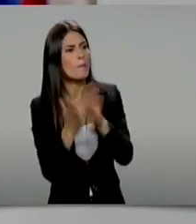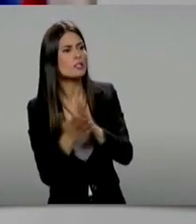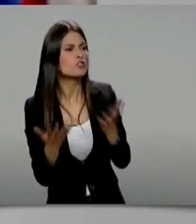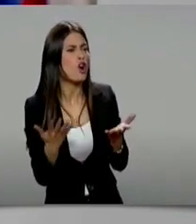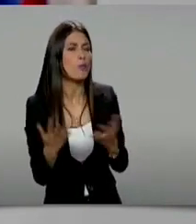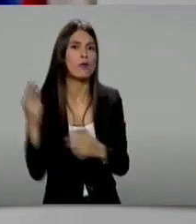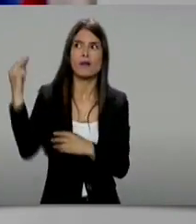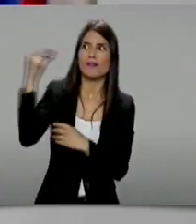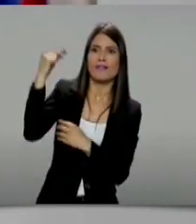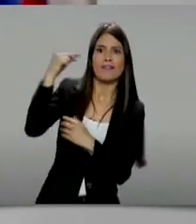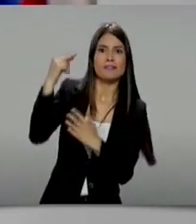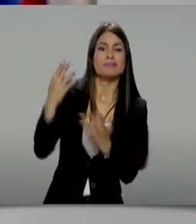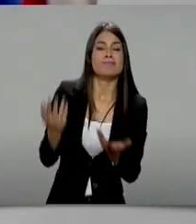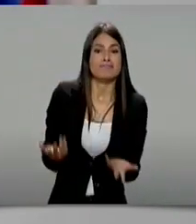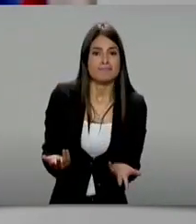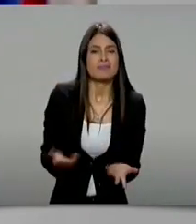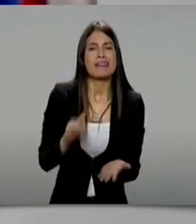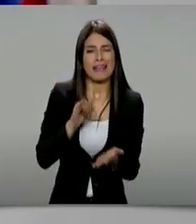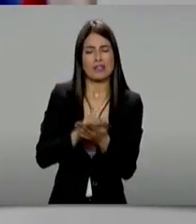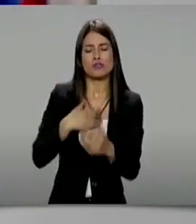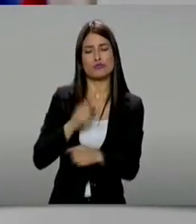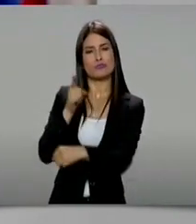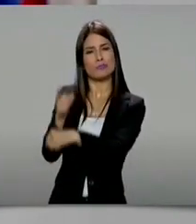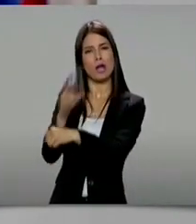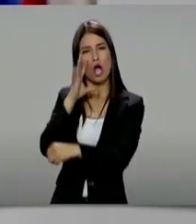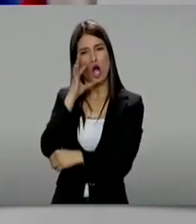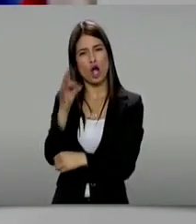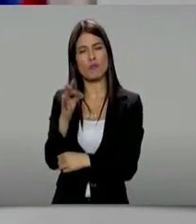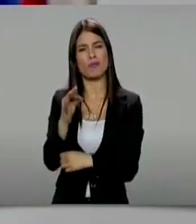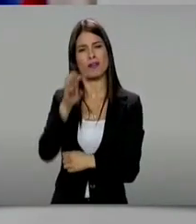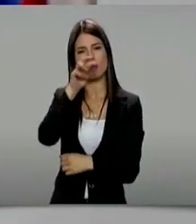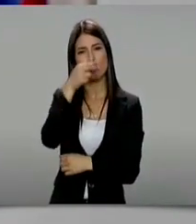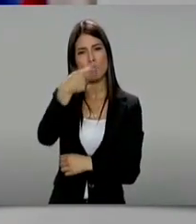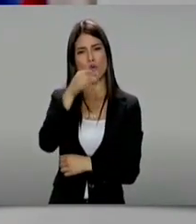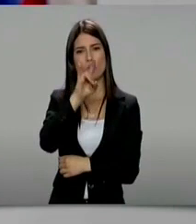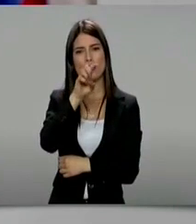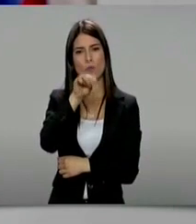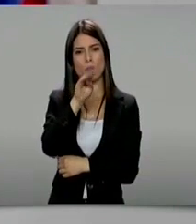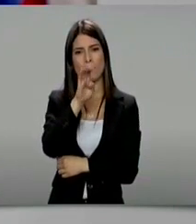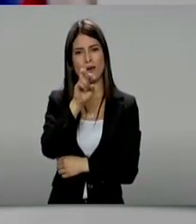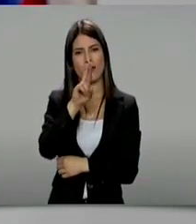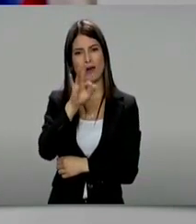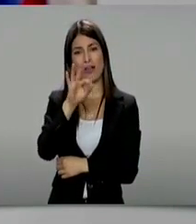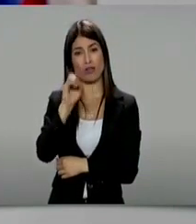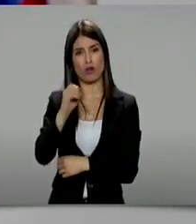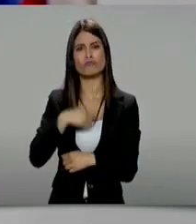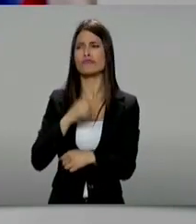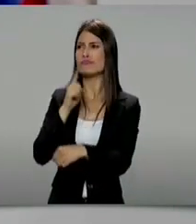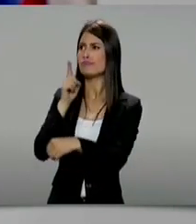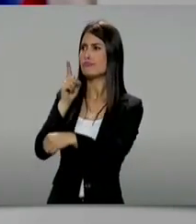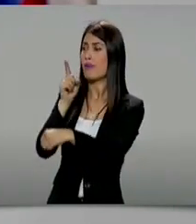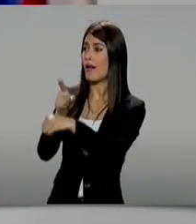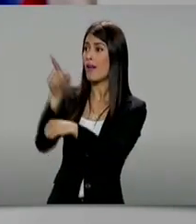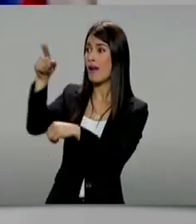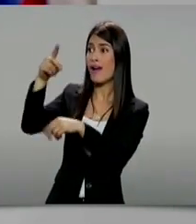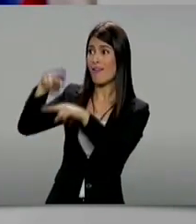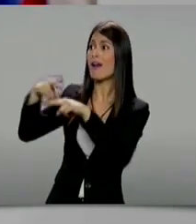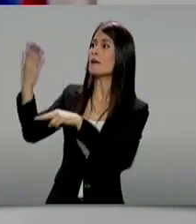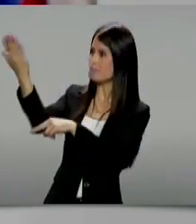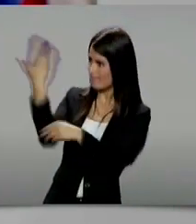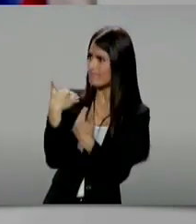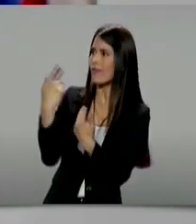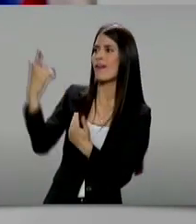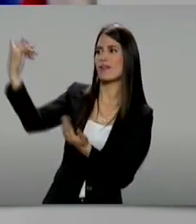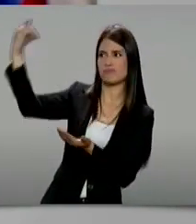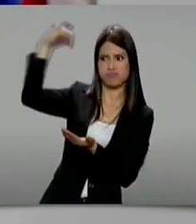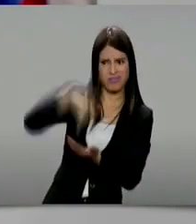instrucciones al drct Humberto la calle y al equipo negociador a que regresen de inmediato a Bogotá para que les expliquen en detalle